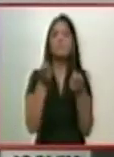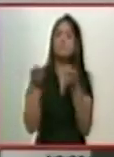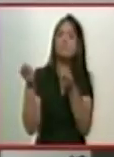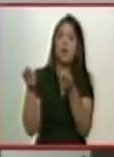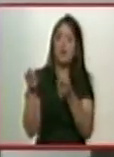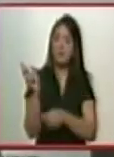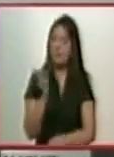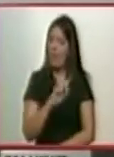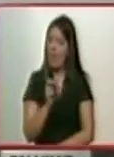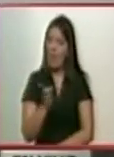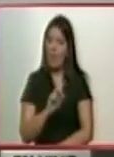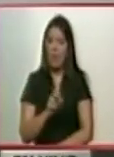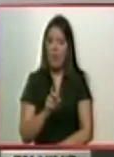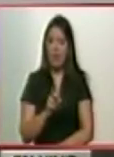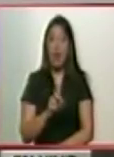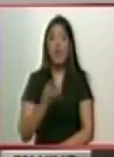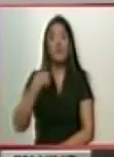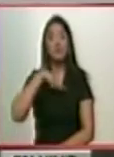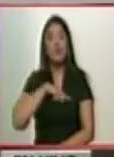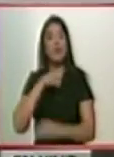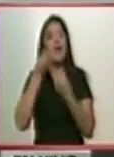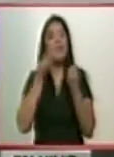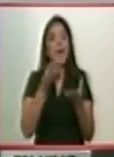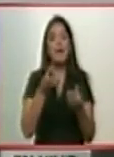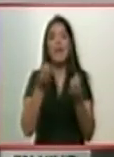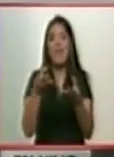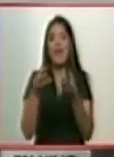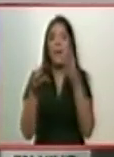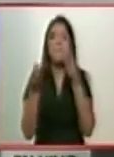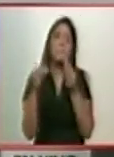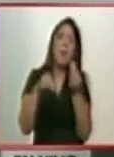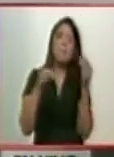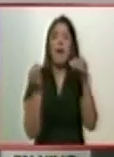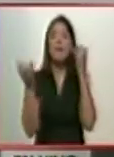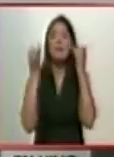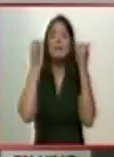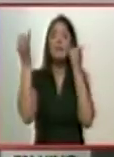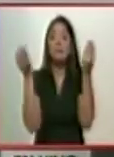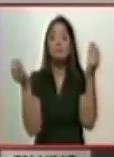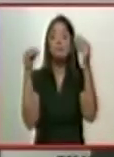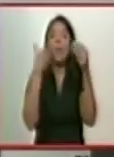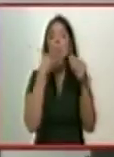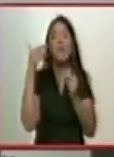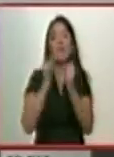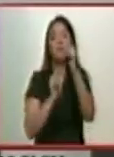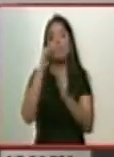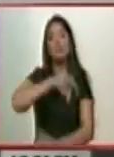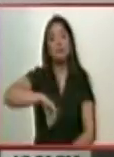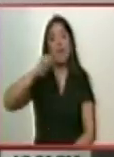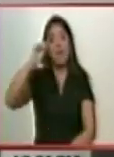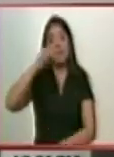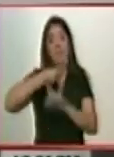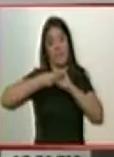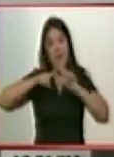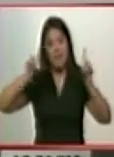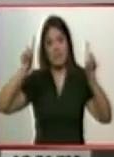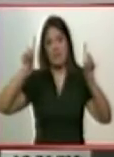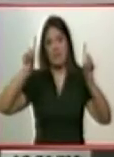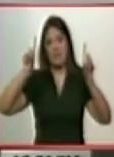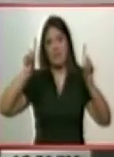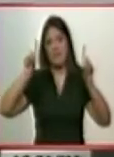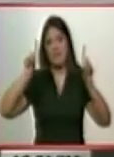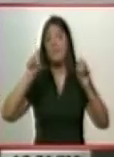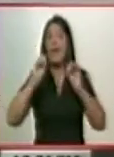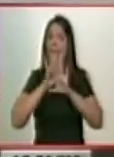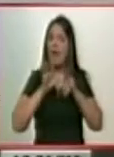conocimiento venimos a subvertir el sistema de conocimientos para construir una sociedad eso supone un desafío para los